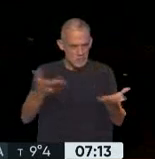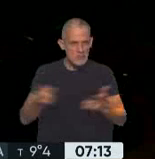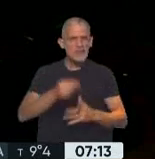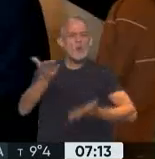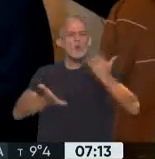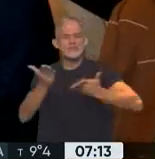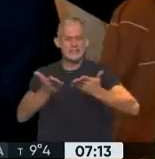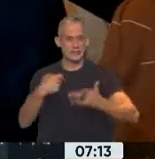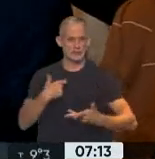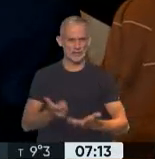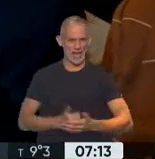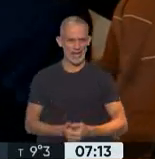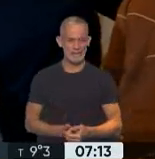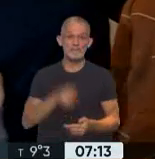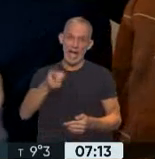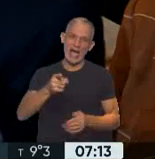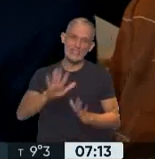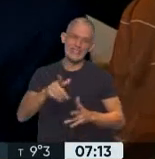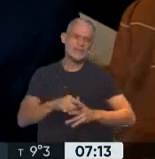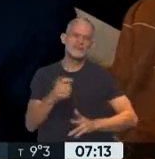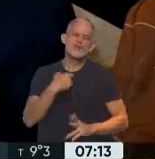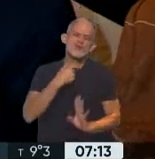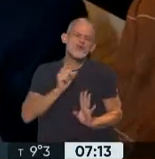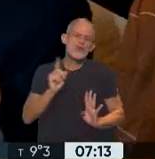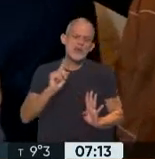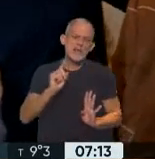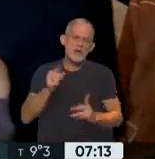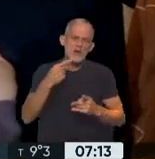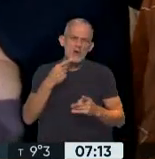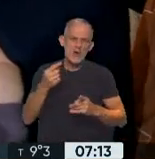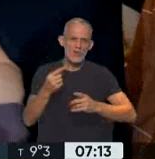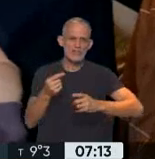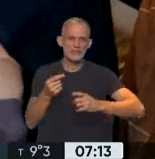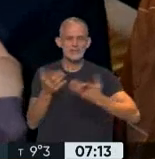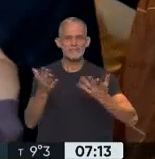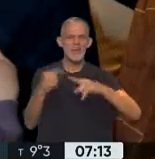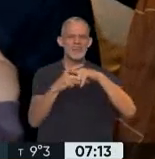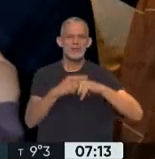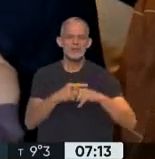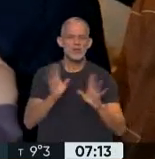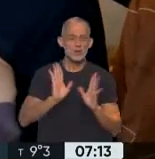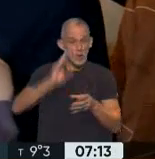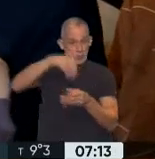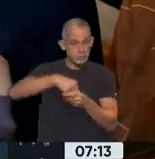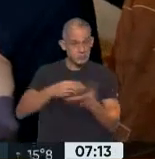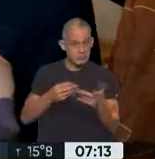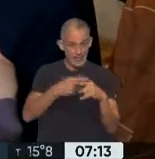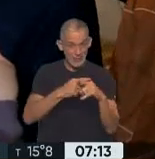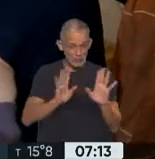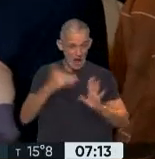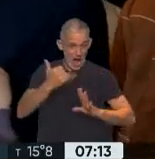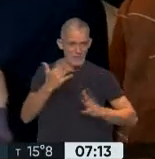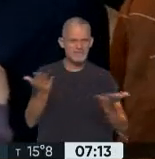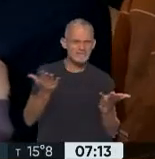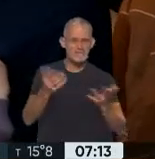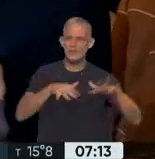justicia social. Me parece que es eso, y yo no lo quiero escribir en discusiones de las que participo habitualmente, porque la verdad que estamos